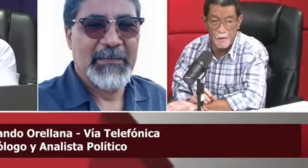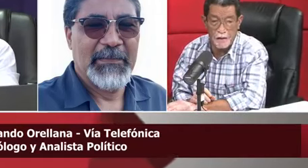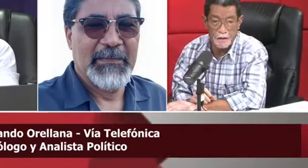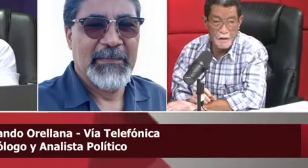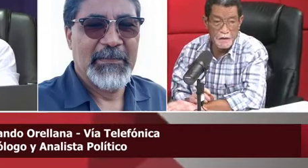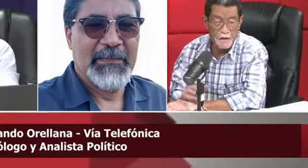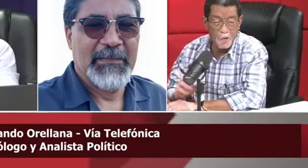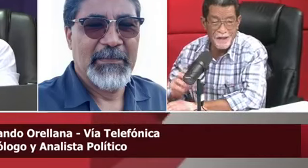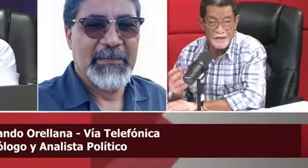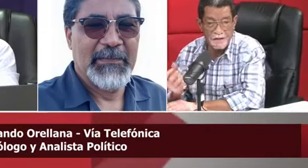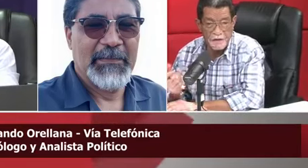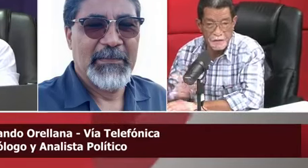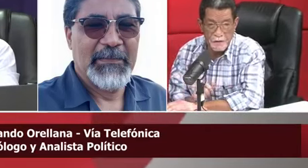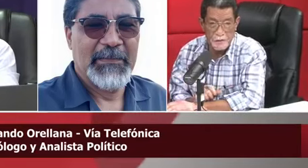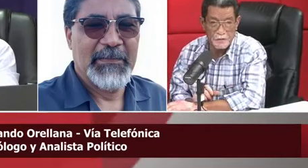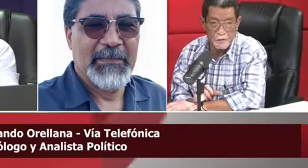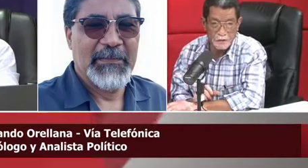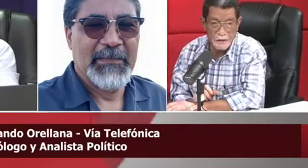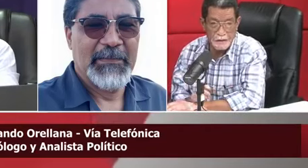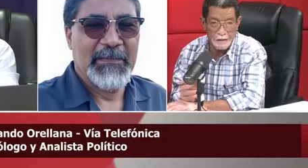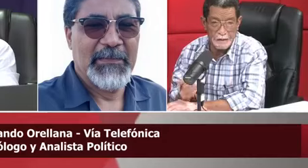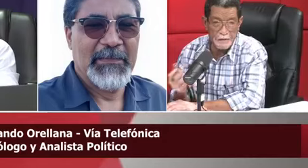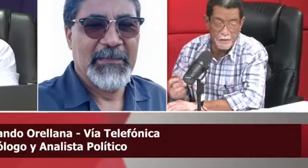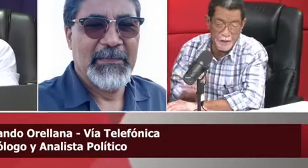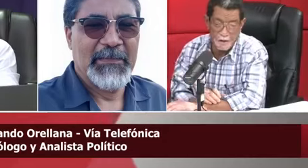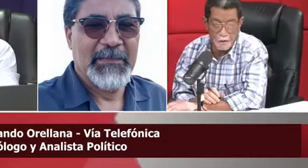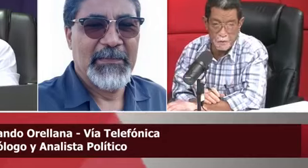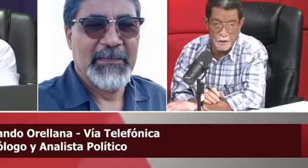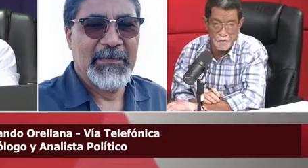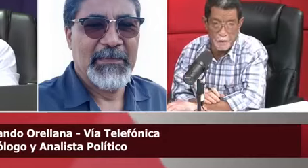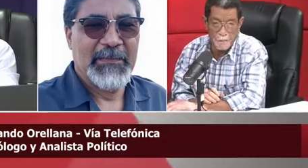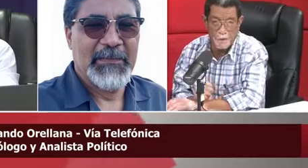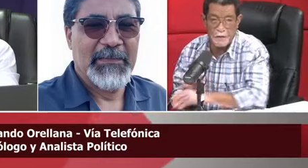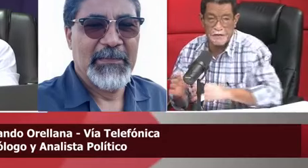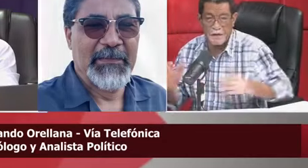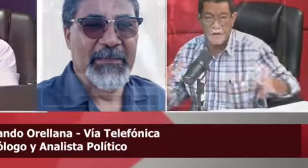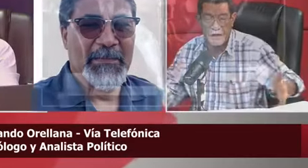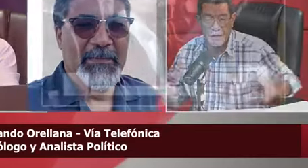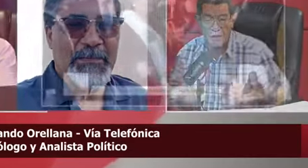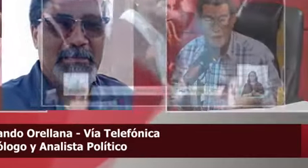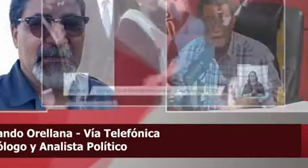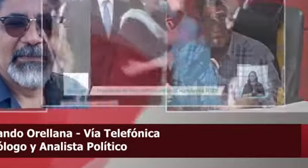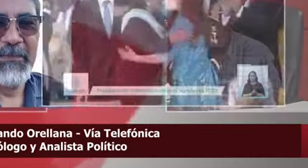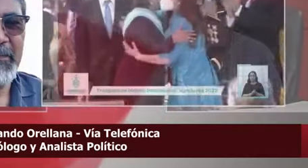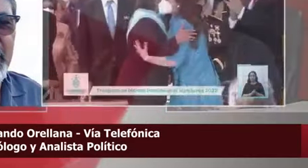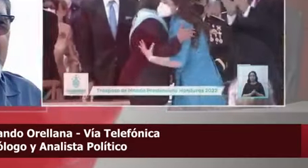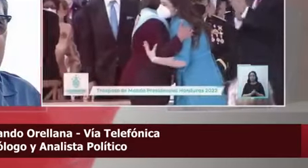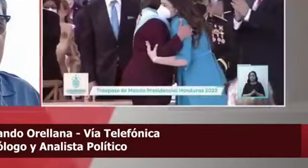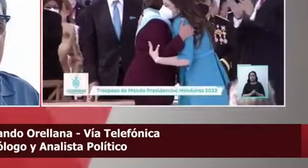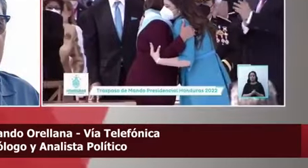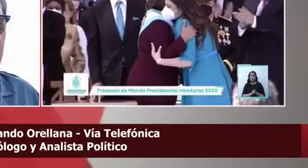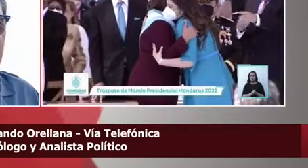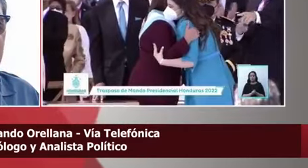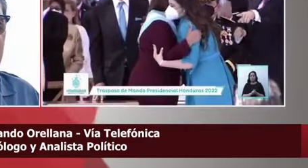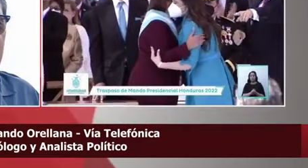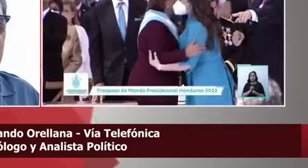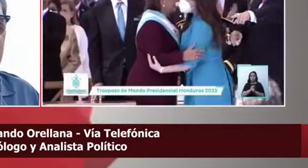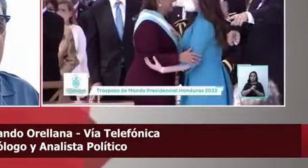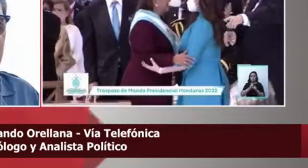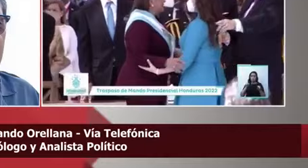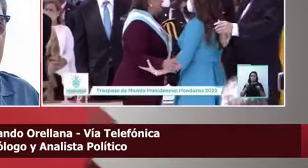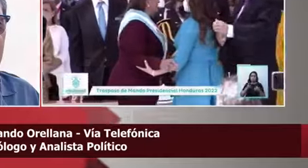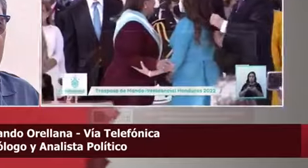en el poder y no has entendido entonces qué es libertad y refundación, porque si va a llegar al gobierno para hacer los